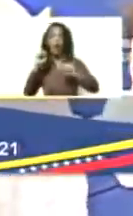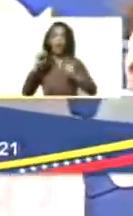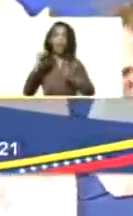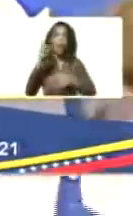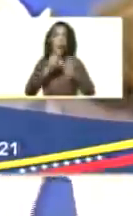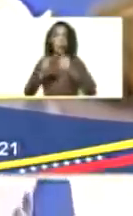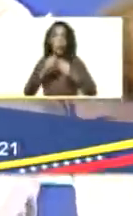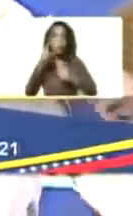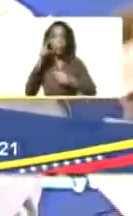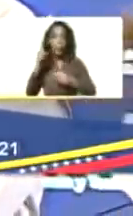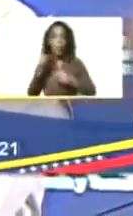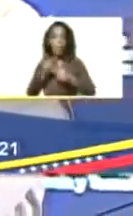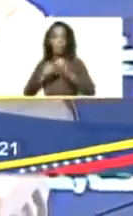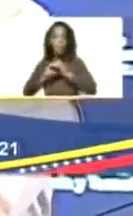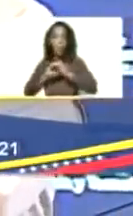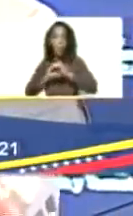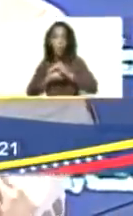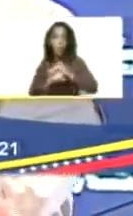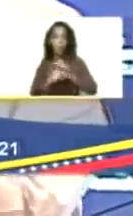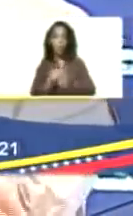plasmática parasitaria.